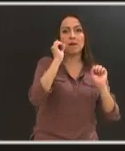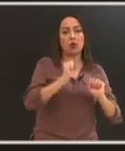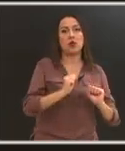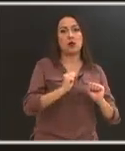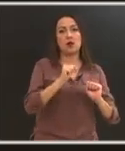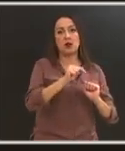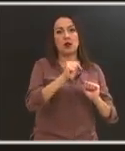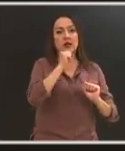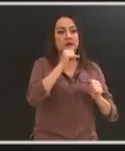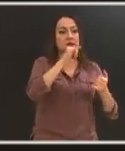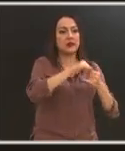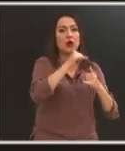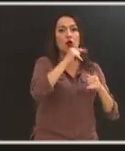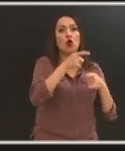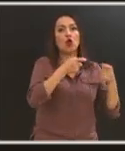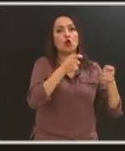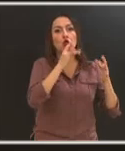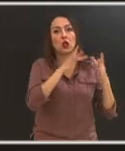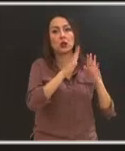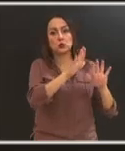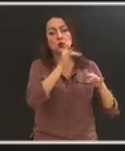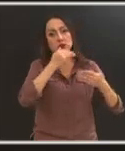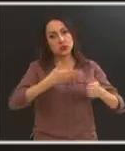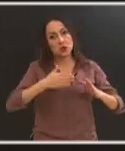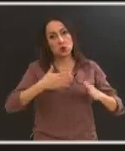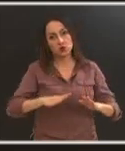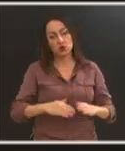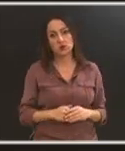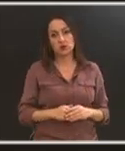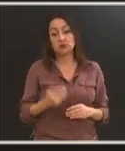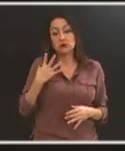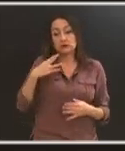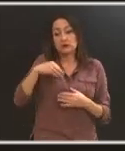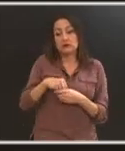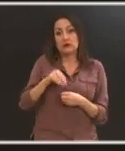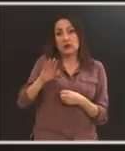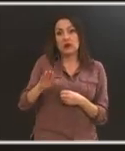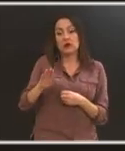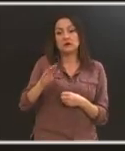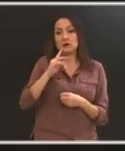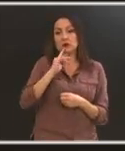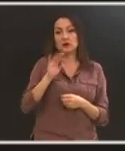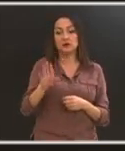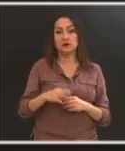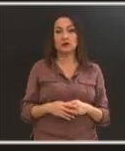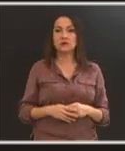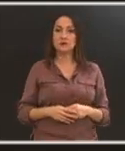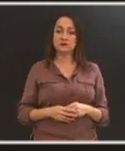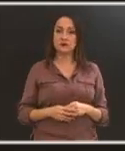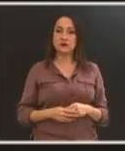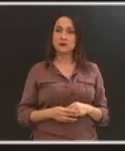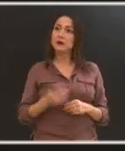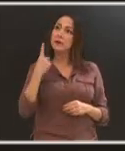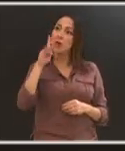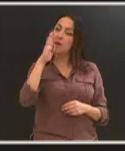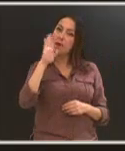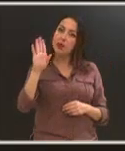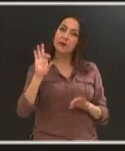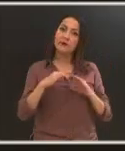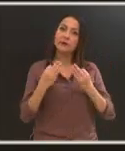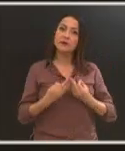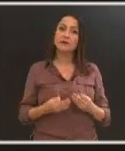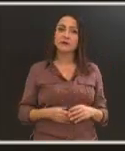poder estar en contacto con sus hijos e hijas, quienes estaban en este centro educativo. Escuchamos a estas dos madres de